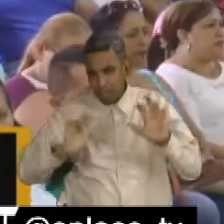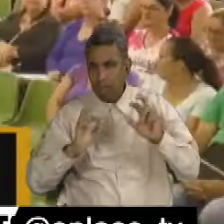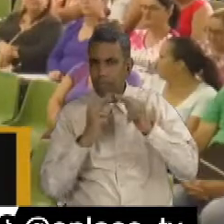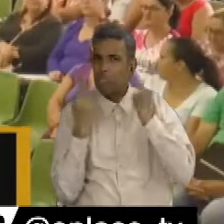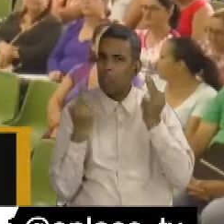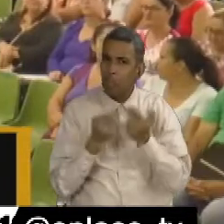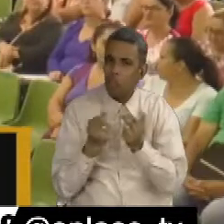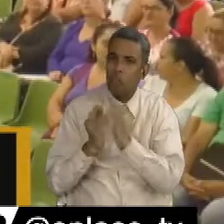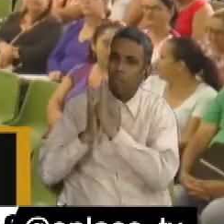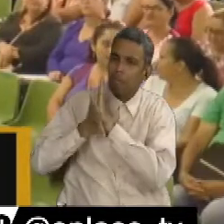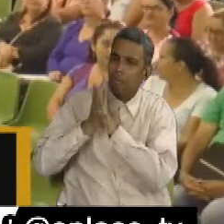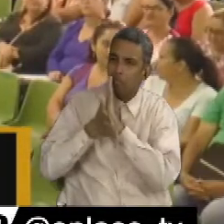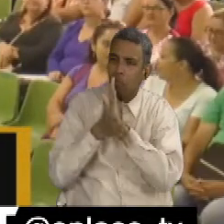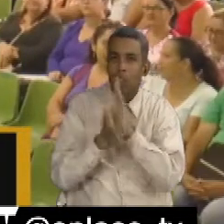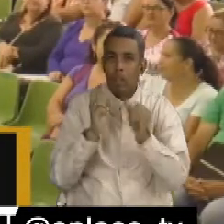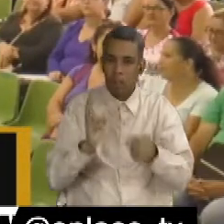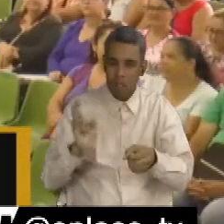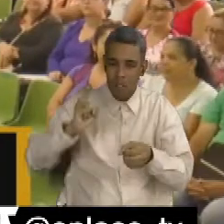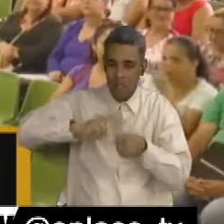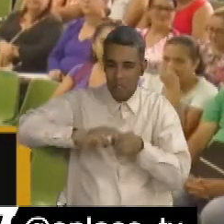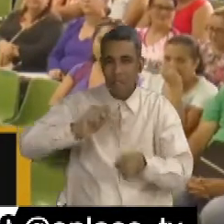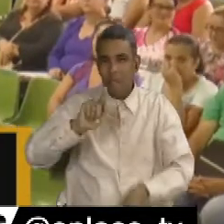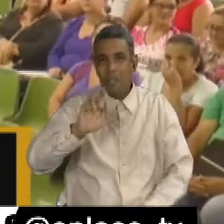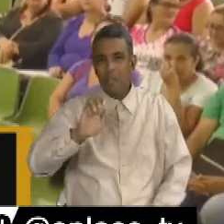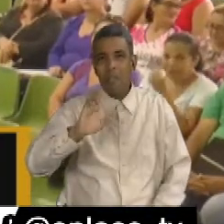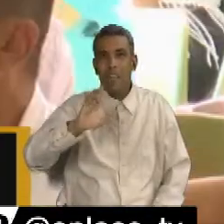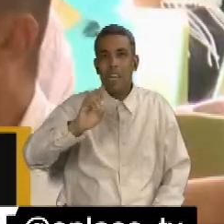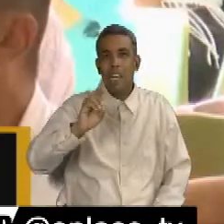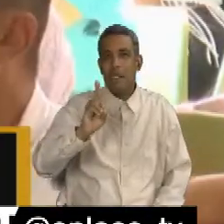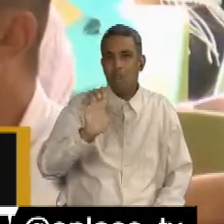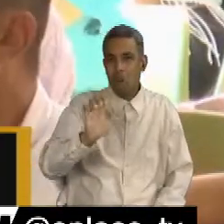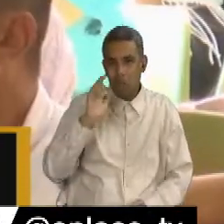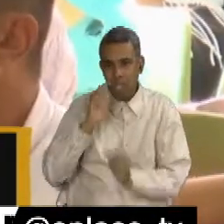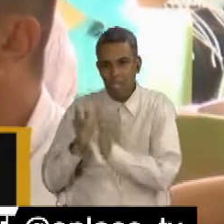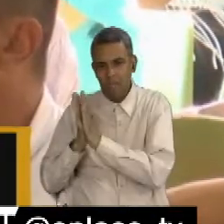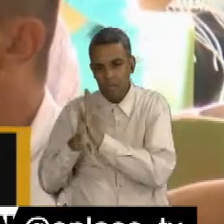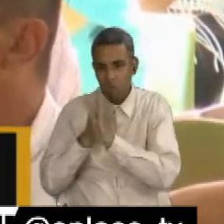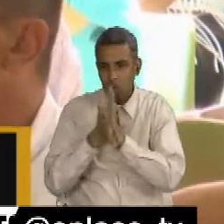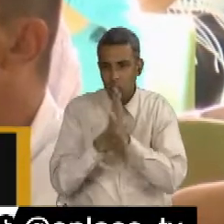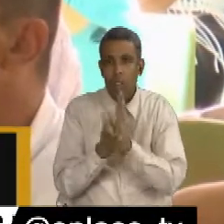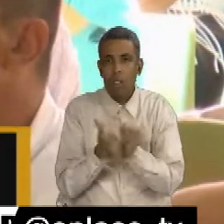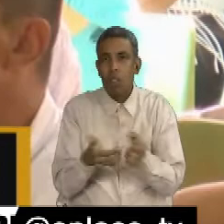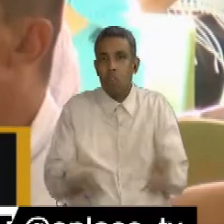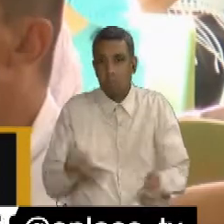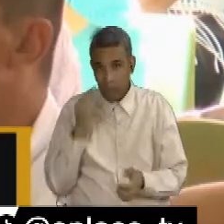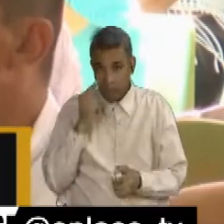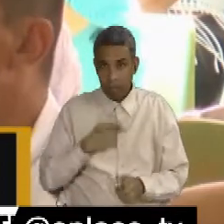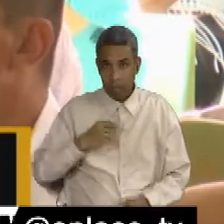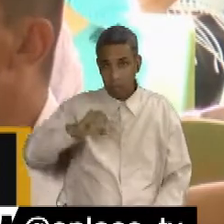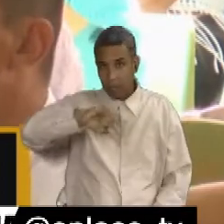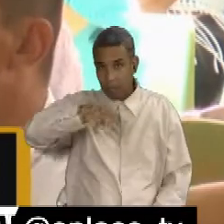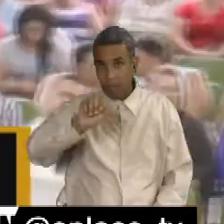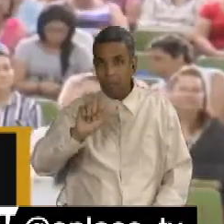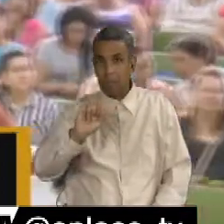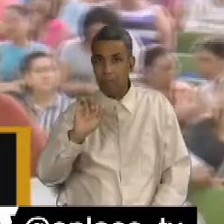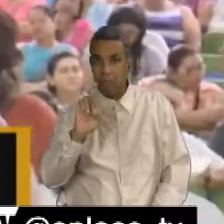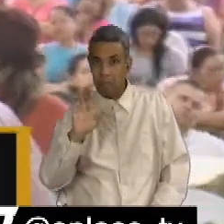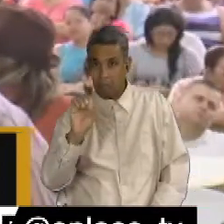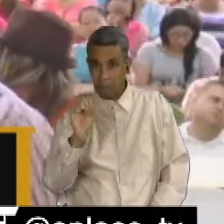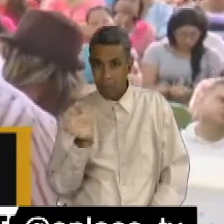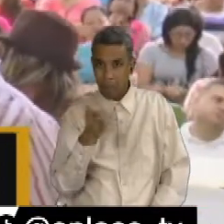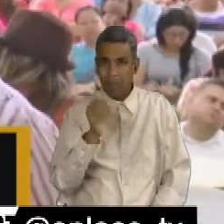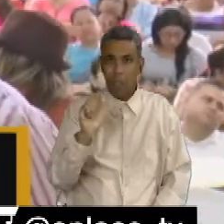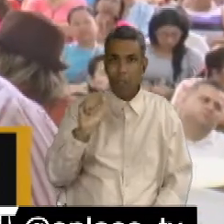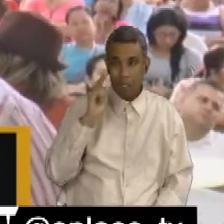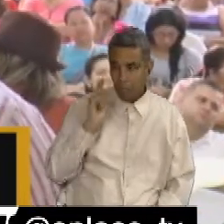los logros de FECOE luego del paro del magisterio. El dirigente del Sindicato de Educadores de Santander, CES, Jairo Acevedo, habló sobre estos logros. Estamos